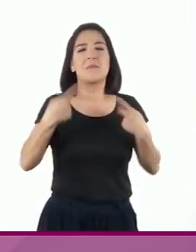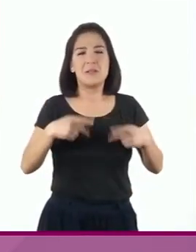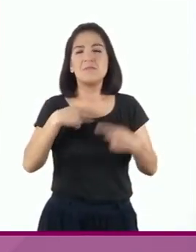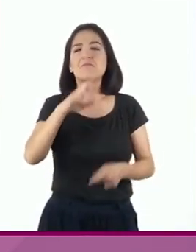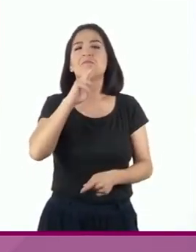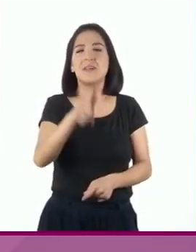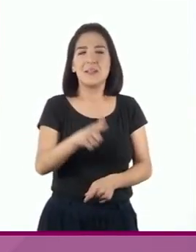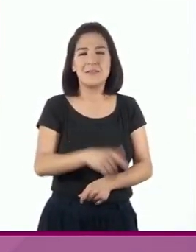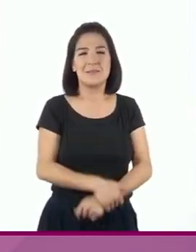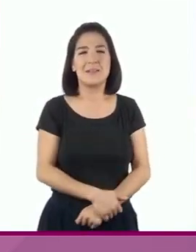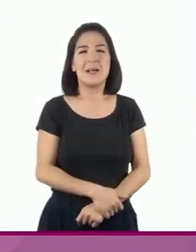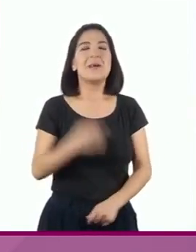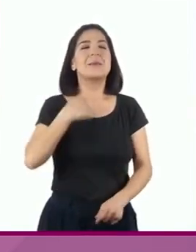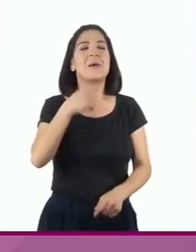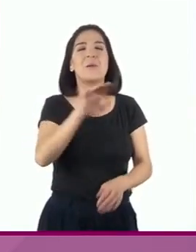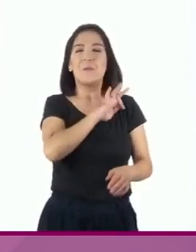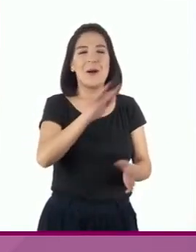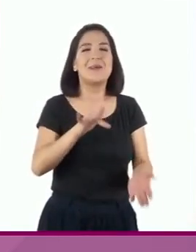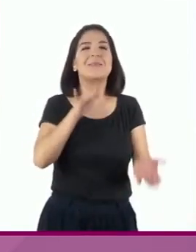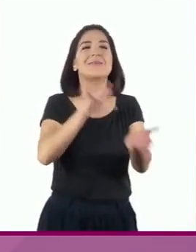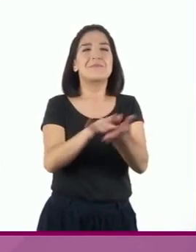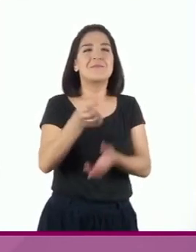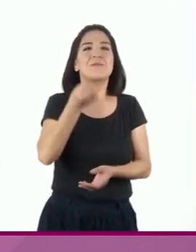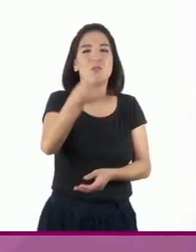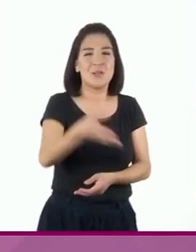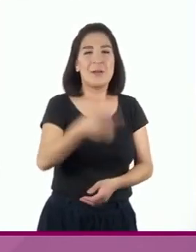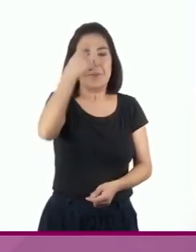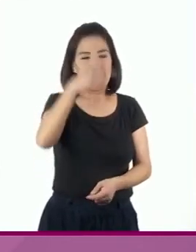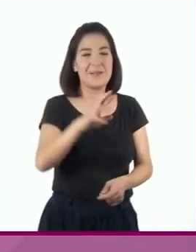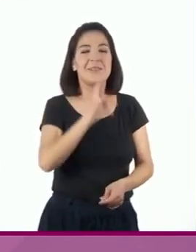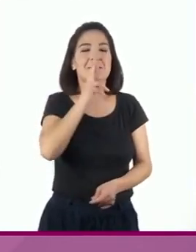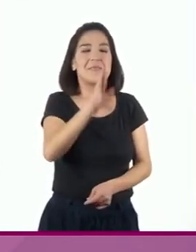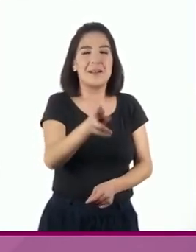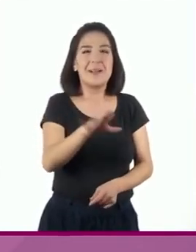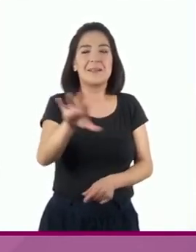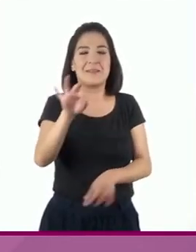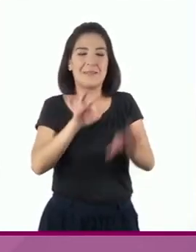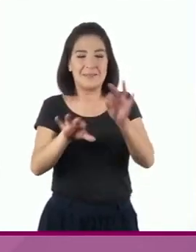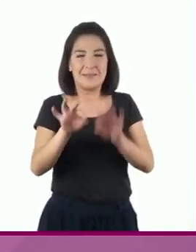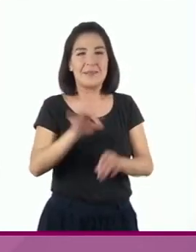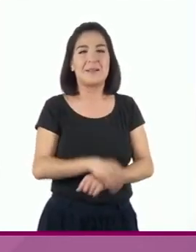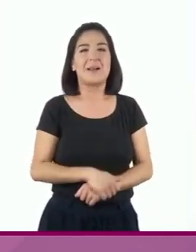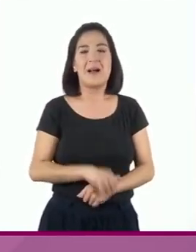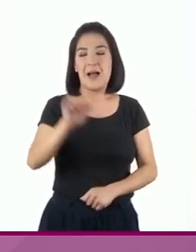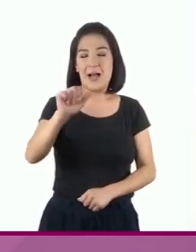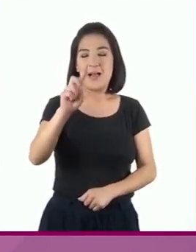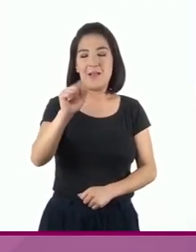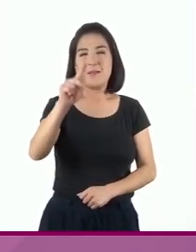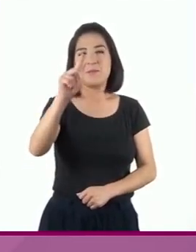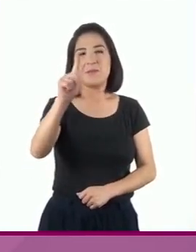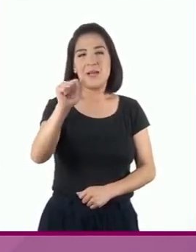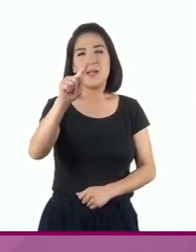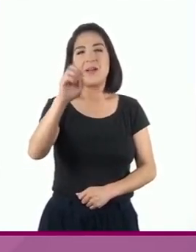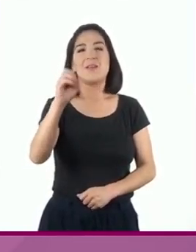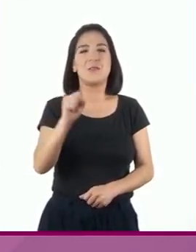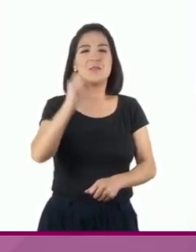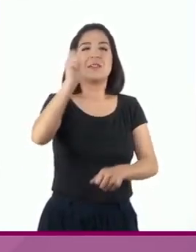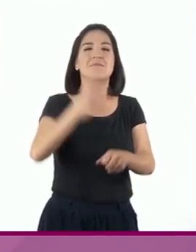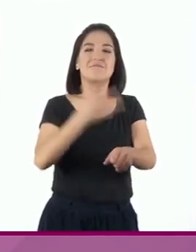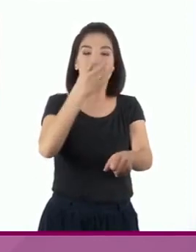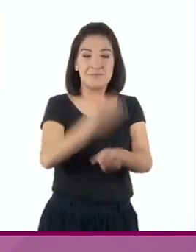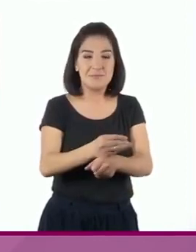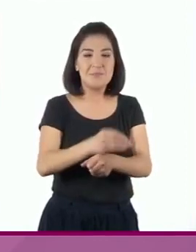la... ¿Qué término consideran que va aquí? Muy bien, selección natural.